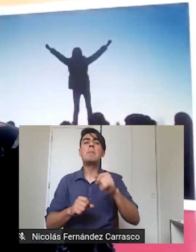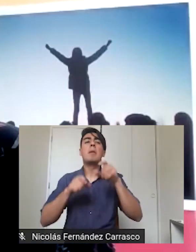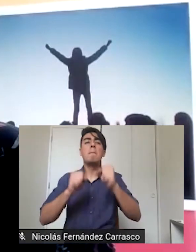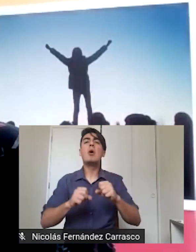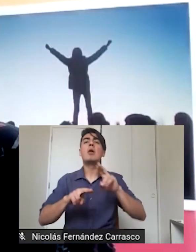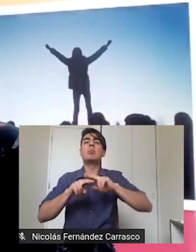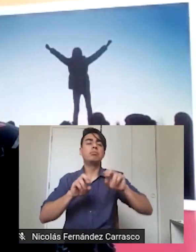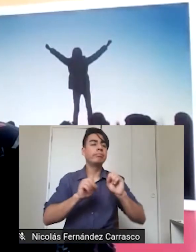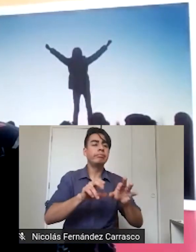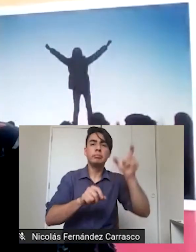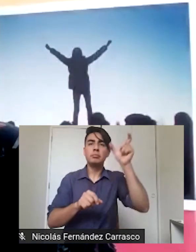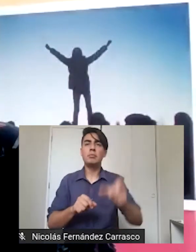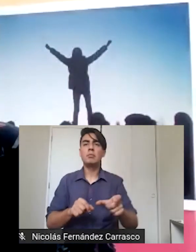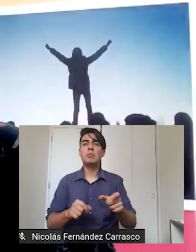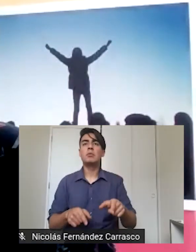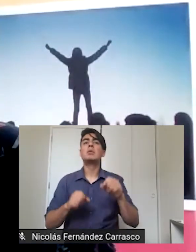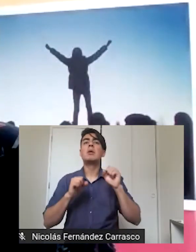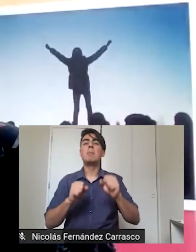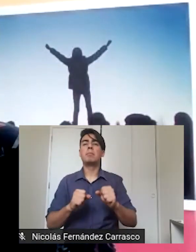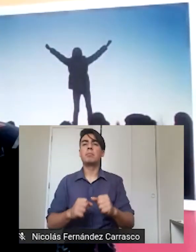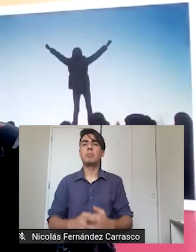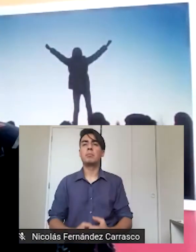Gracias.